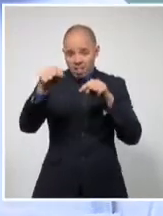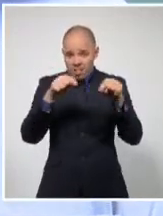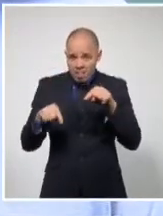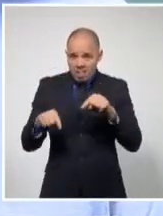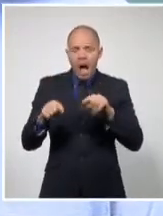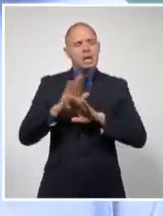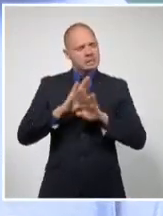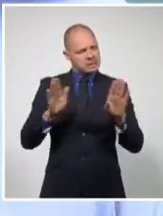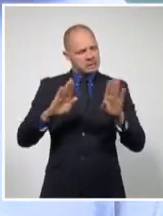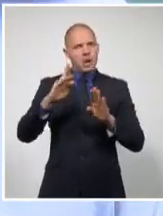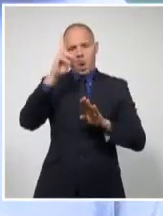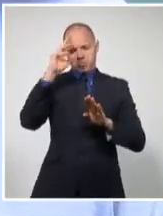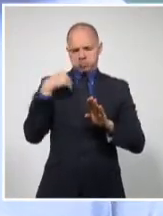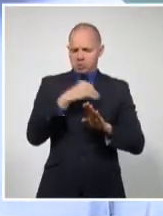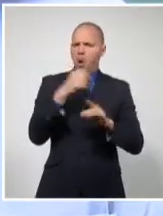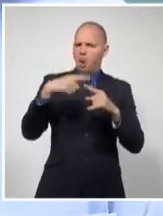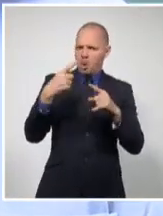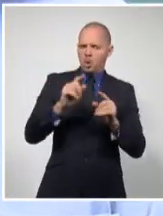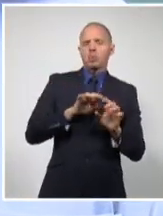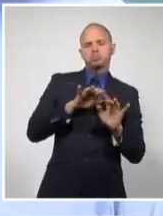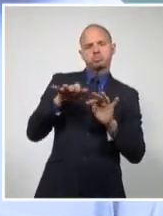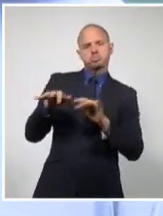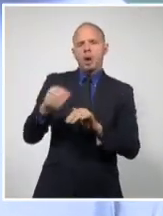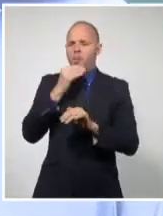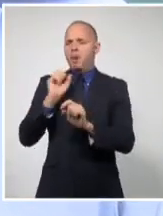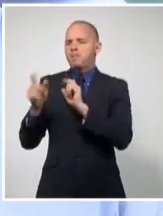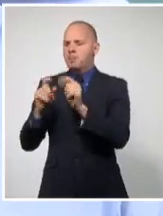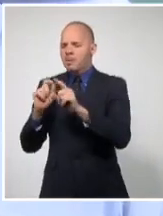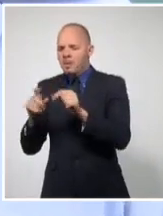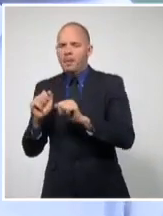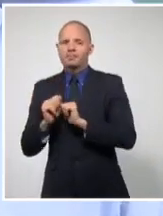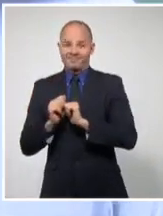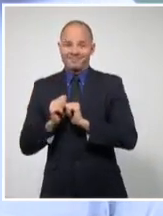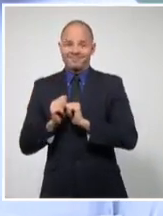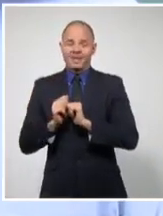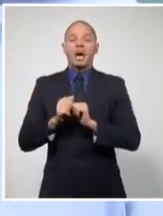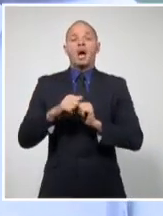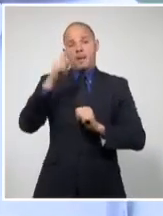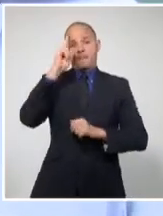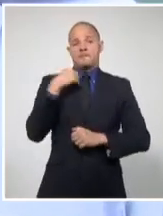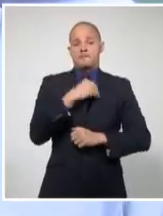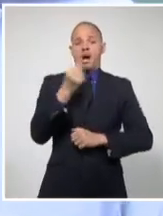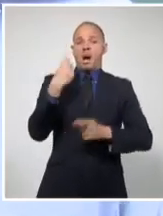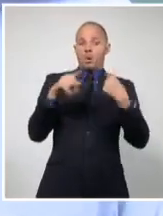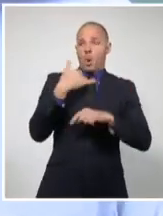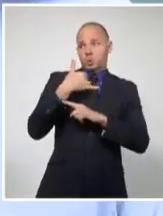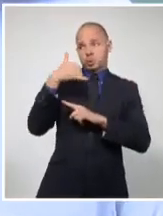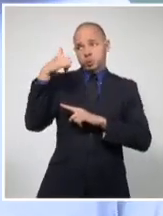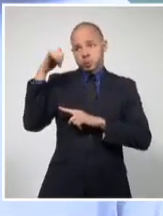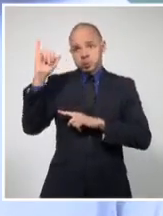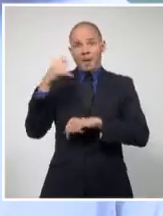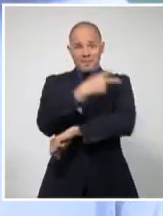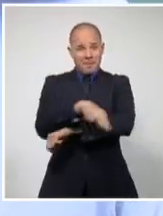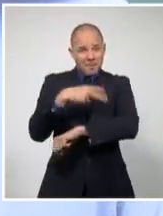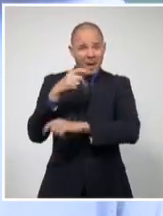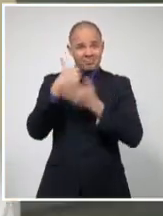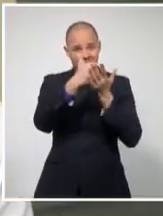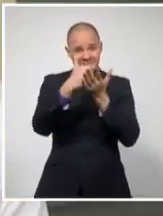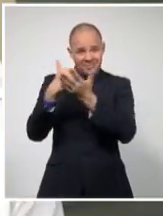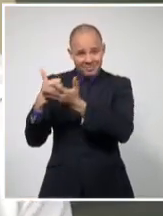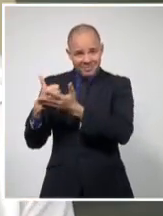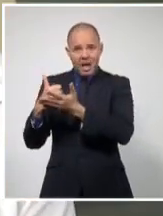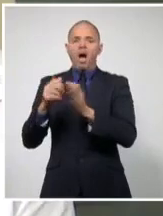le está llegando a la familia de los colaboradores que tenemos en el exterior y a aquellos que están asumiendo tareas en hospitales y en centros de